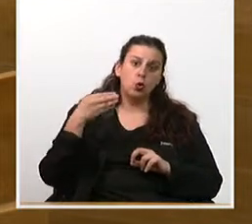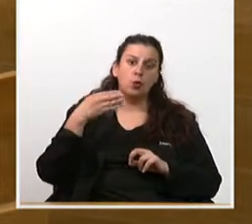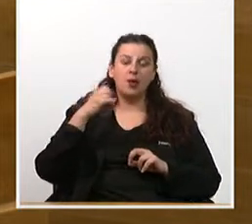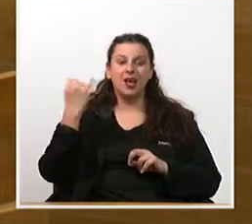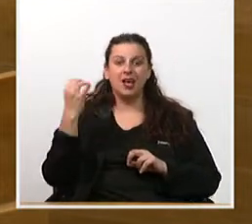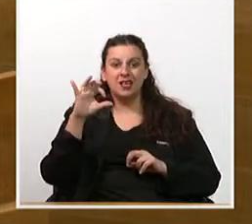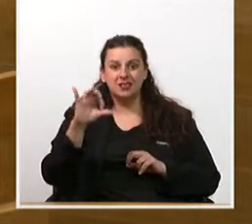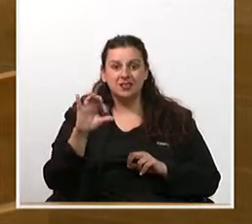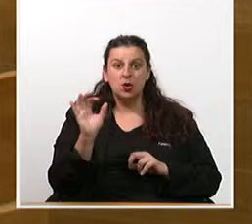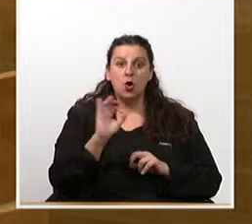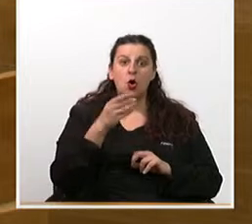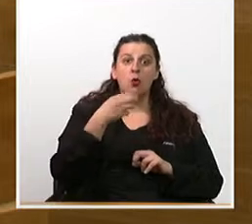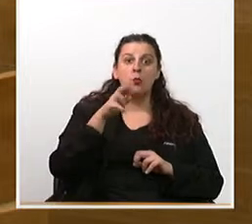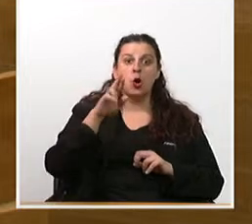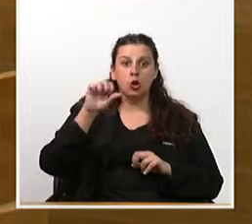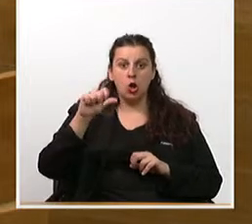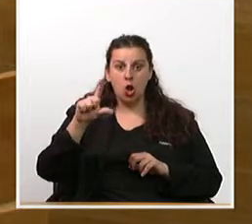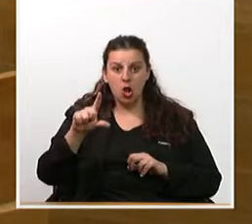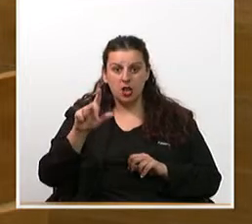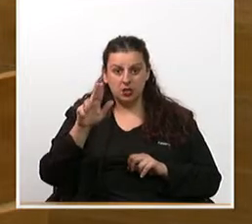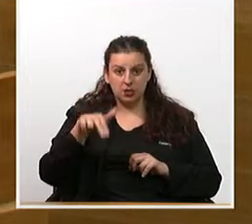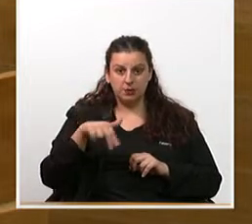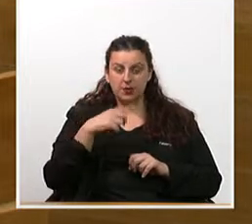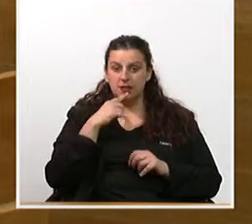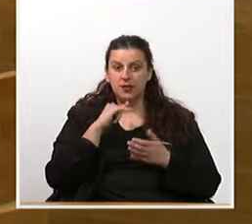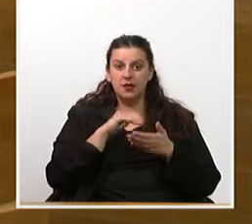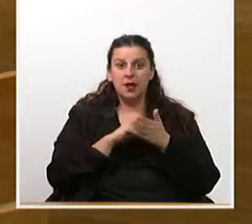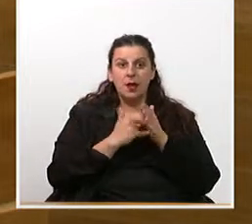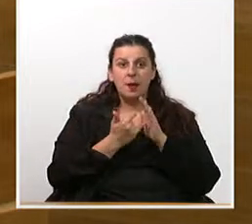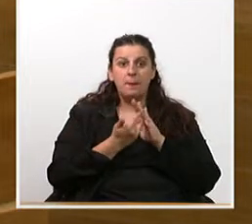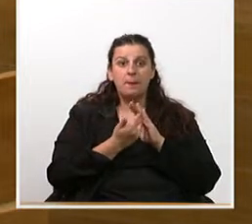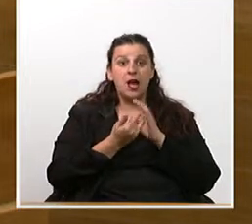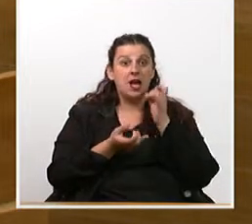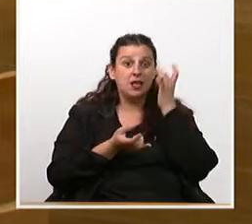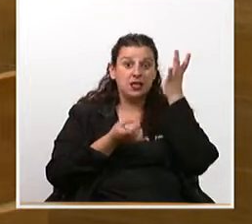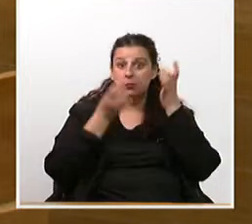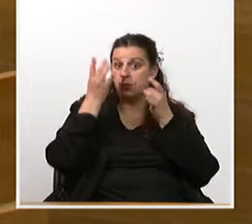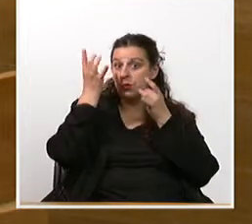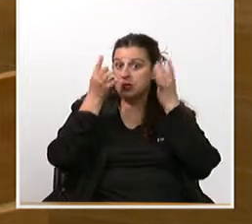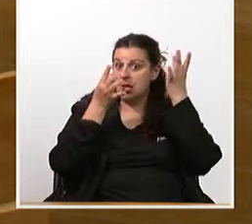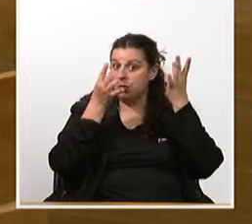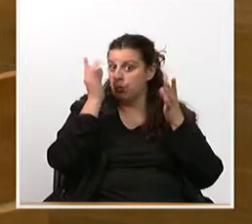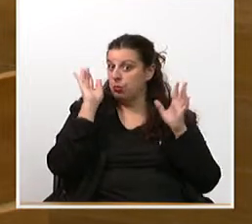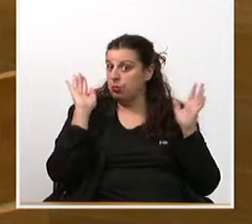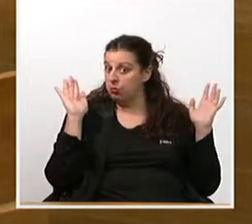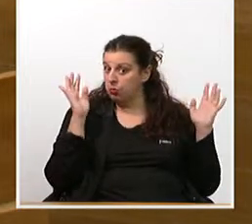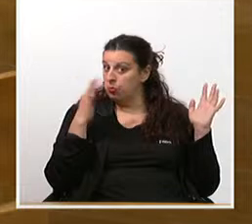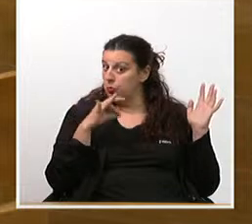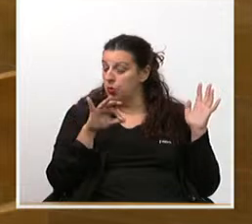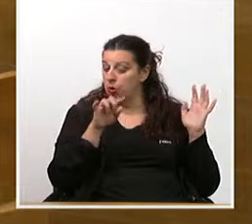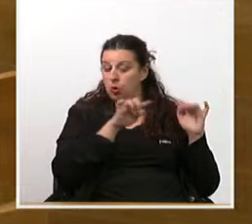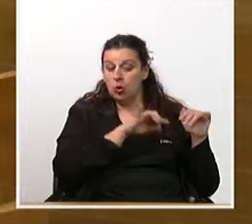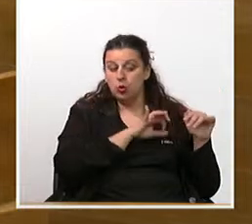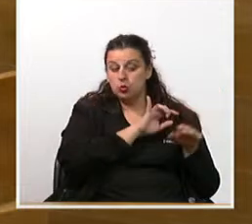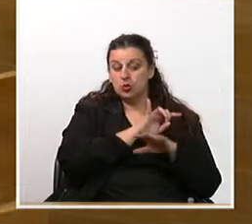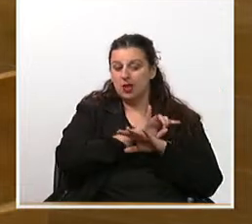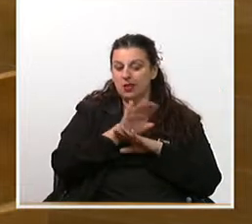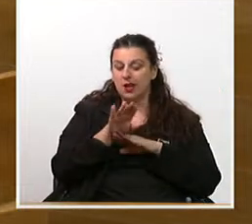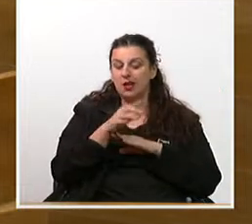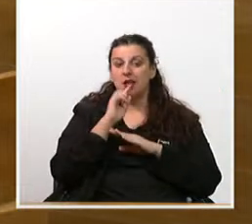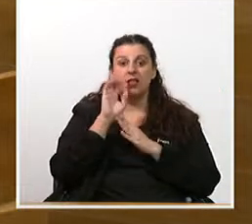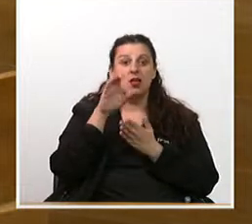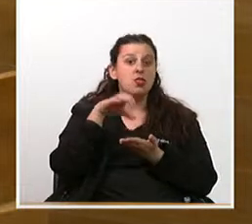borriol pod tamb el improvis va env una ca va estos centres no